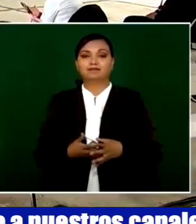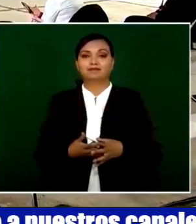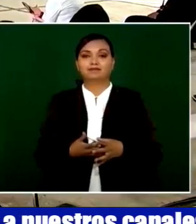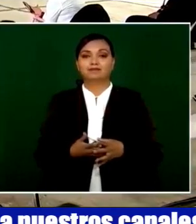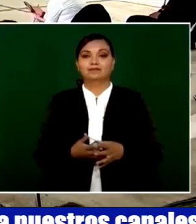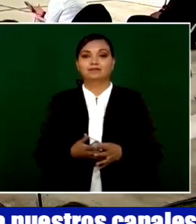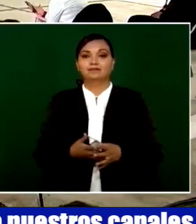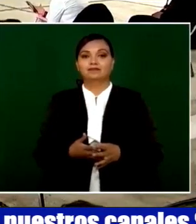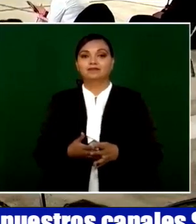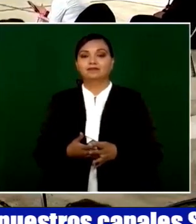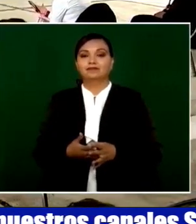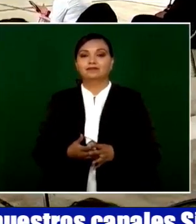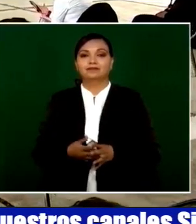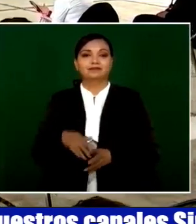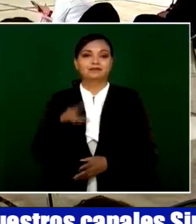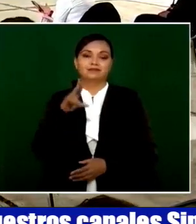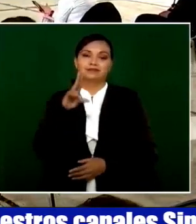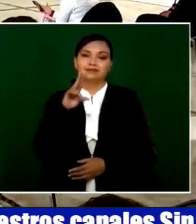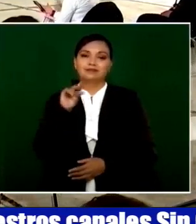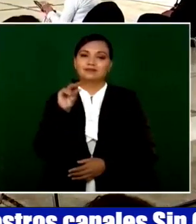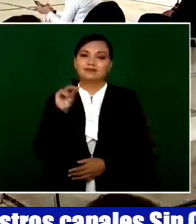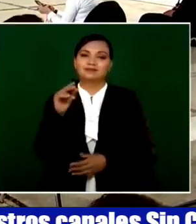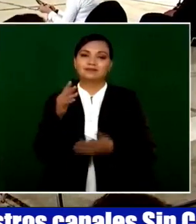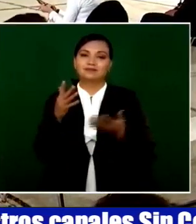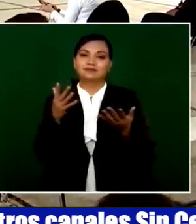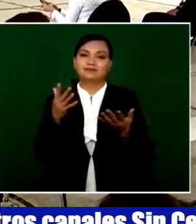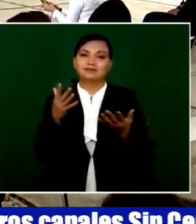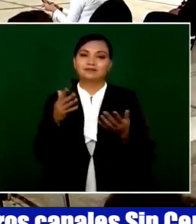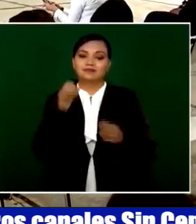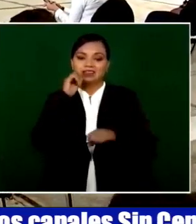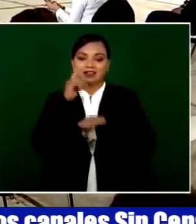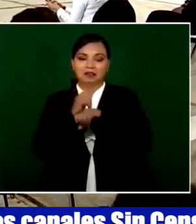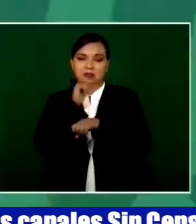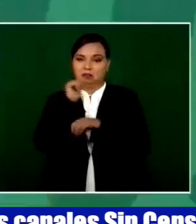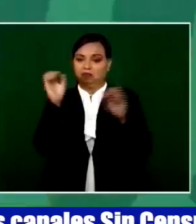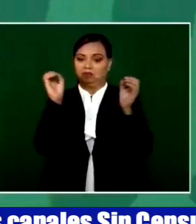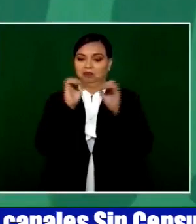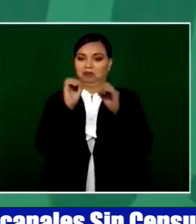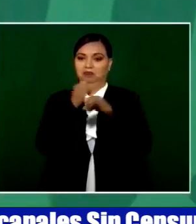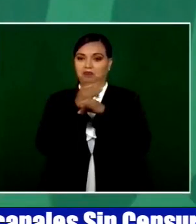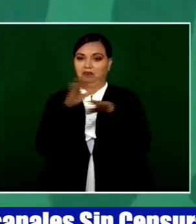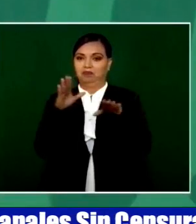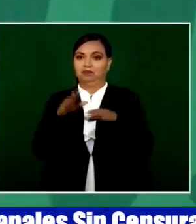Entonces, pues no van a encontrar nada,